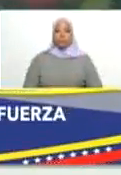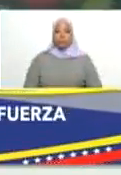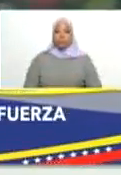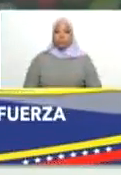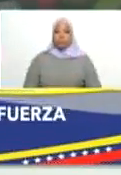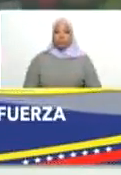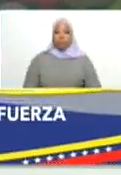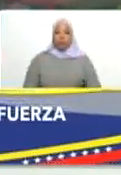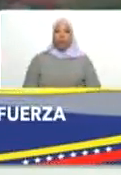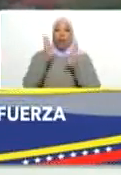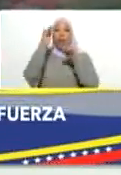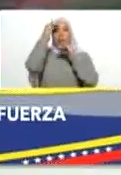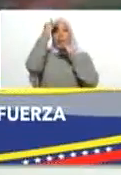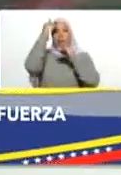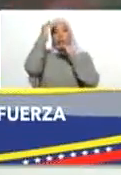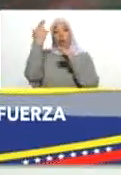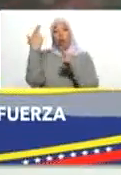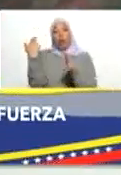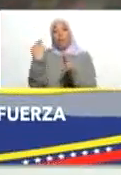de atención y de rescate,